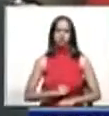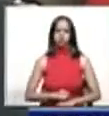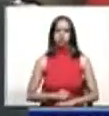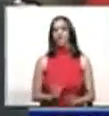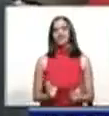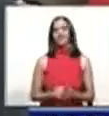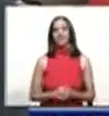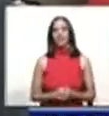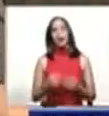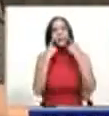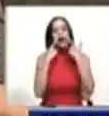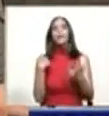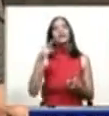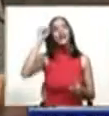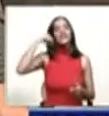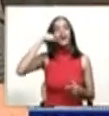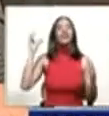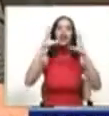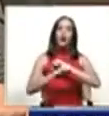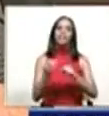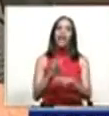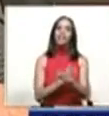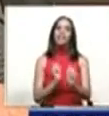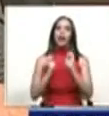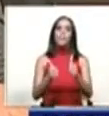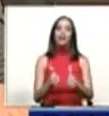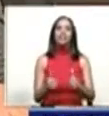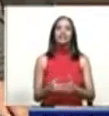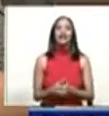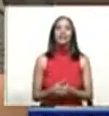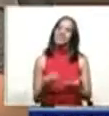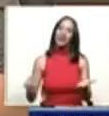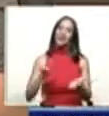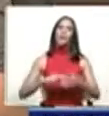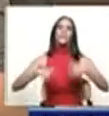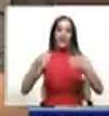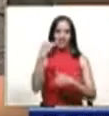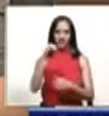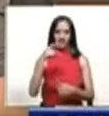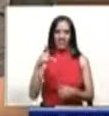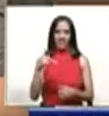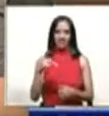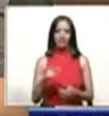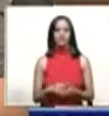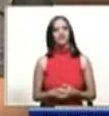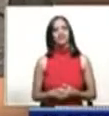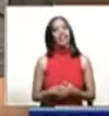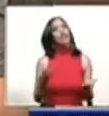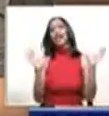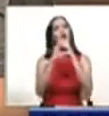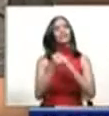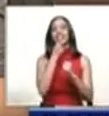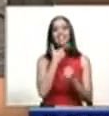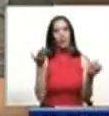vamos a decir nombre, no vale, mira, vamos con el primer video de la noche antes de empezar a meternos en problemas y ya regresamos con más de Zurda Conducta en una noche tan linda